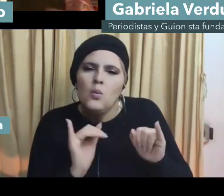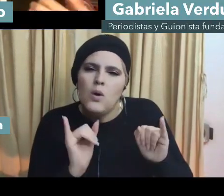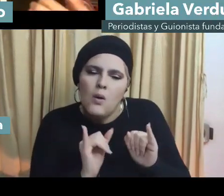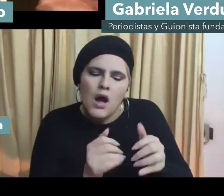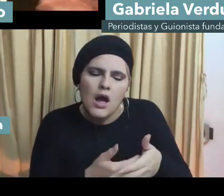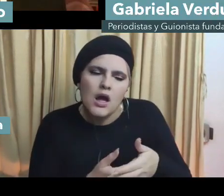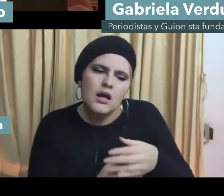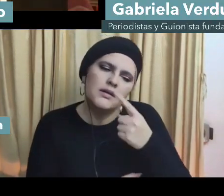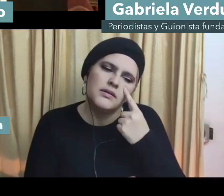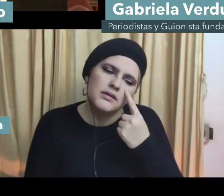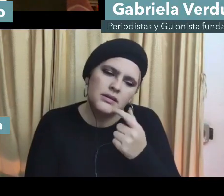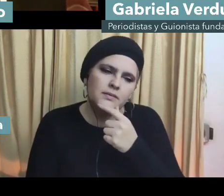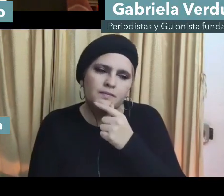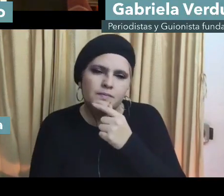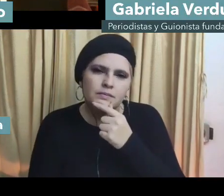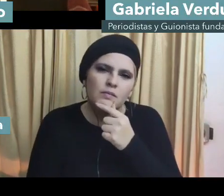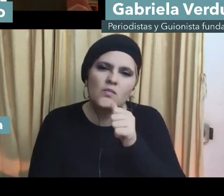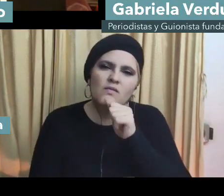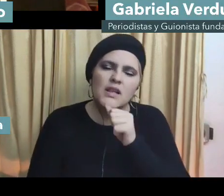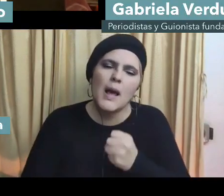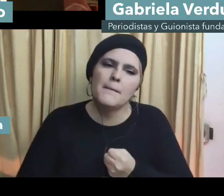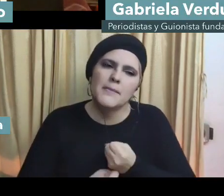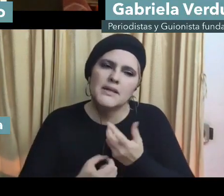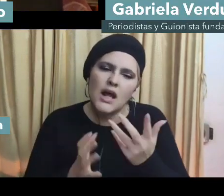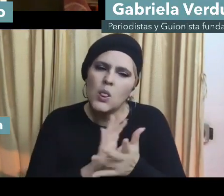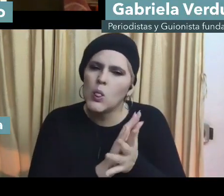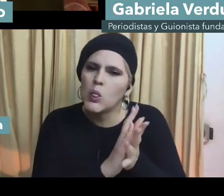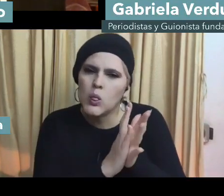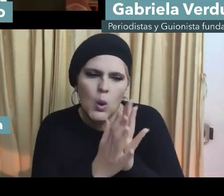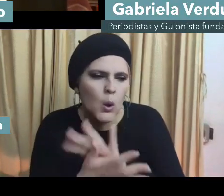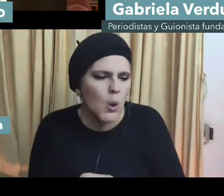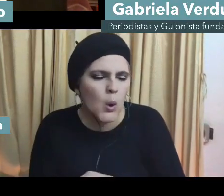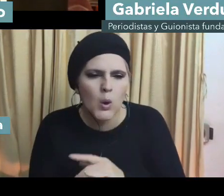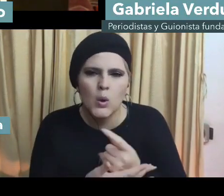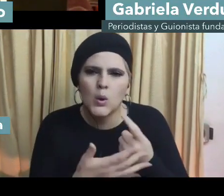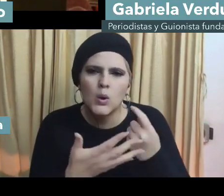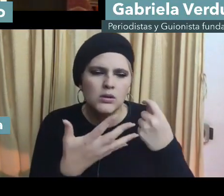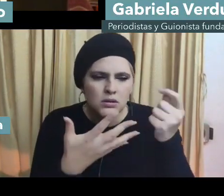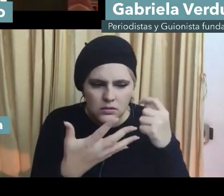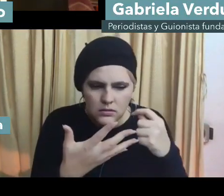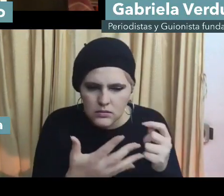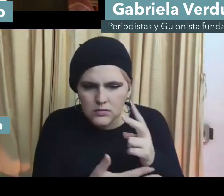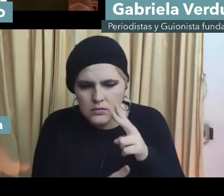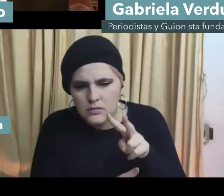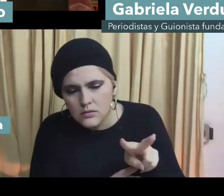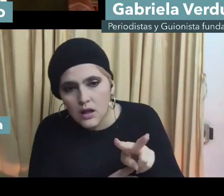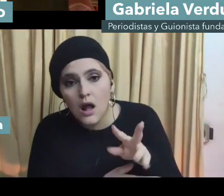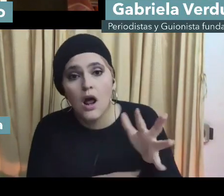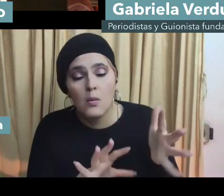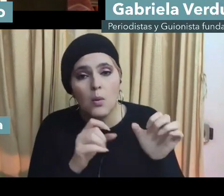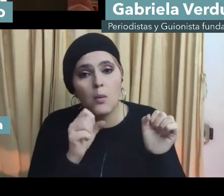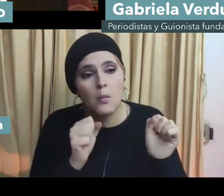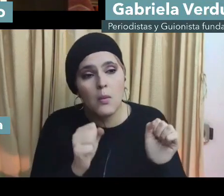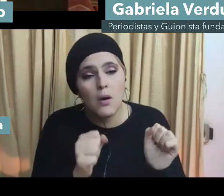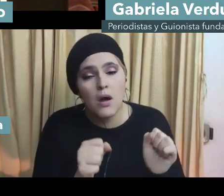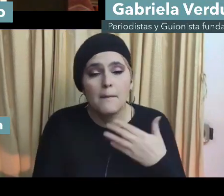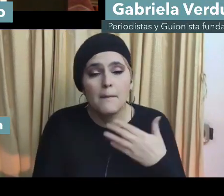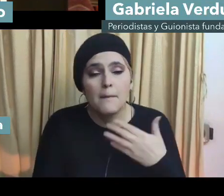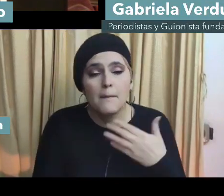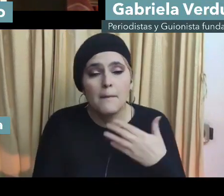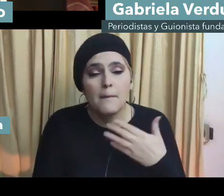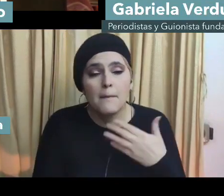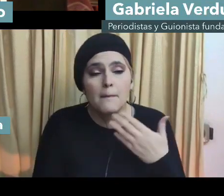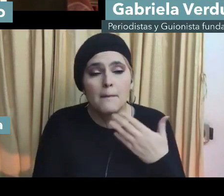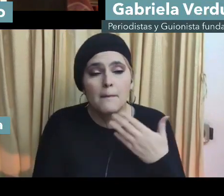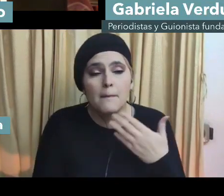se han expresado todavía toda la sintomatología, podría pedir quizás un test, porque voy a